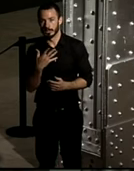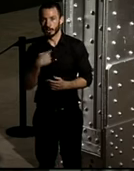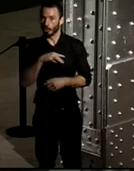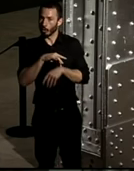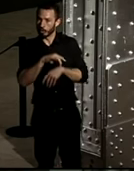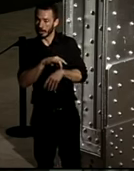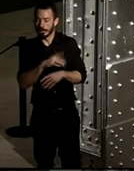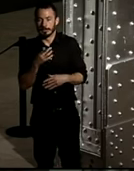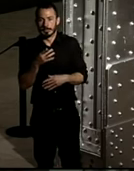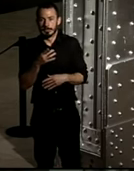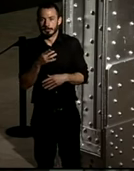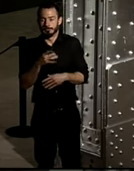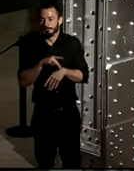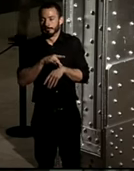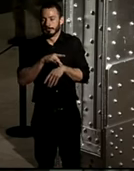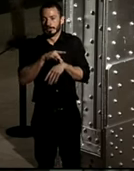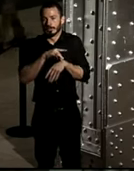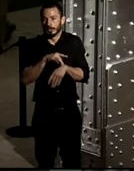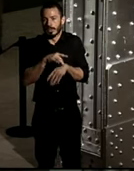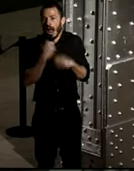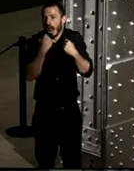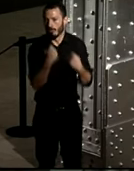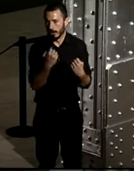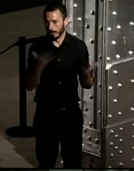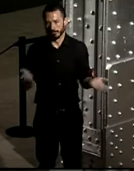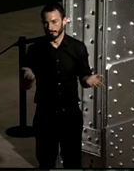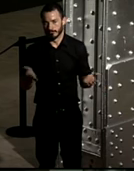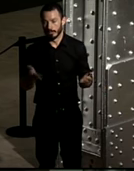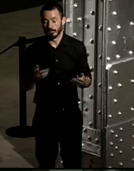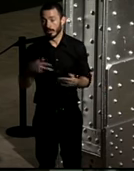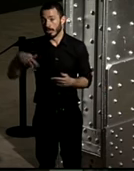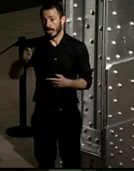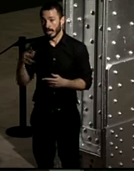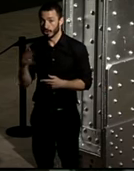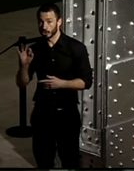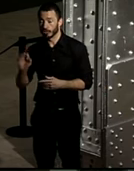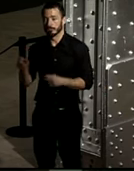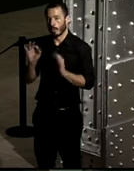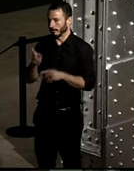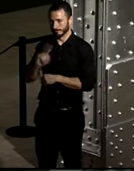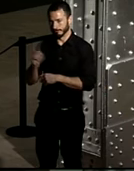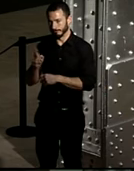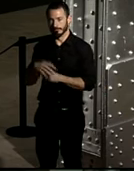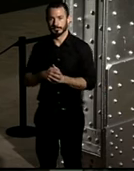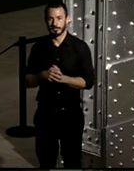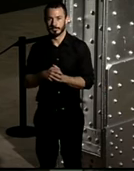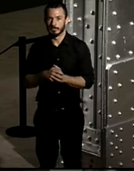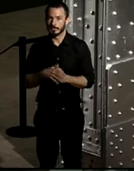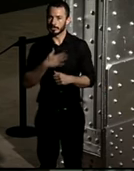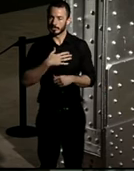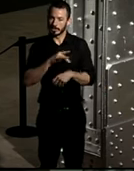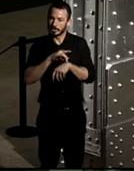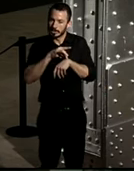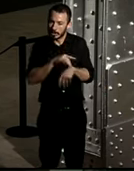sido guionista más que por fuerza, no es como Nacho. De hecho, para mí escribir un guión es